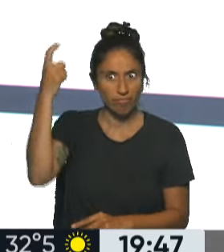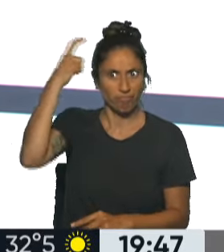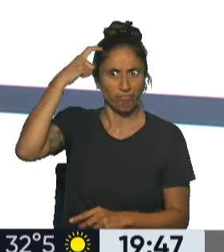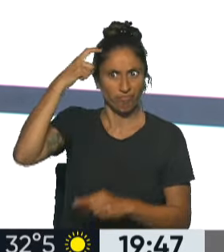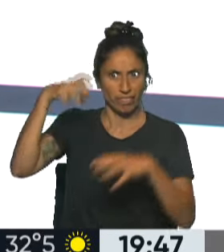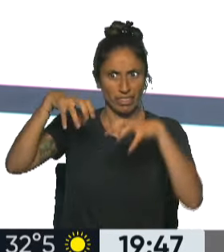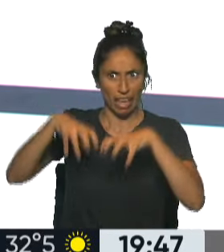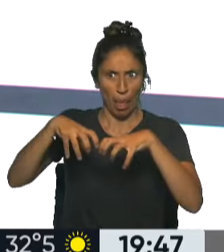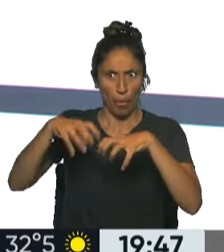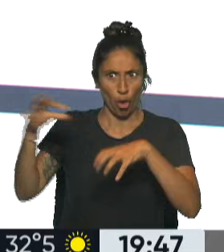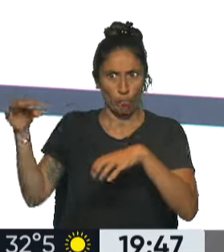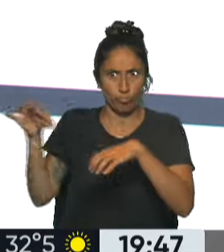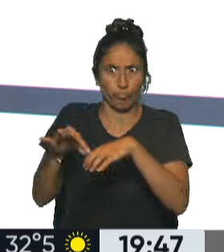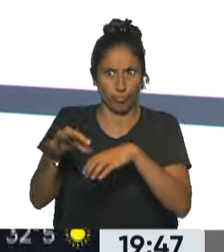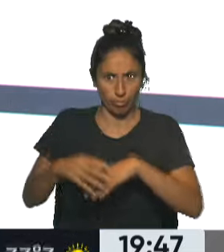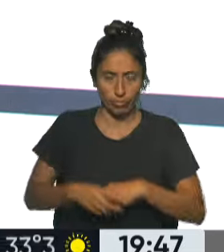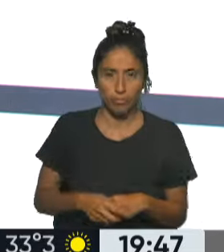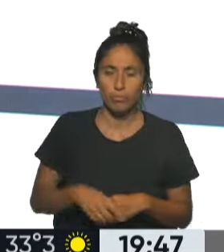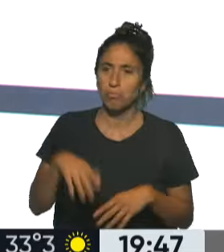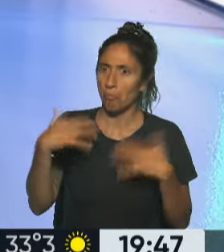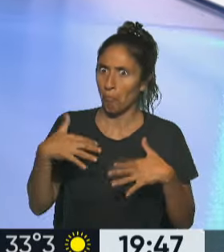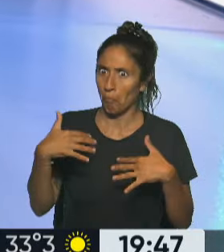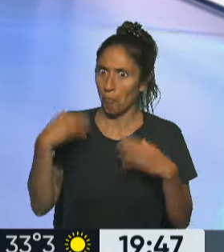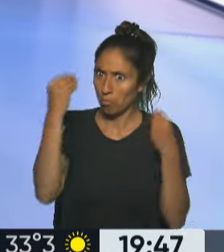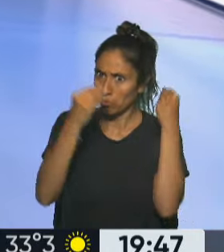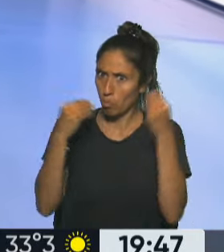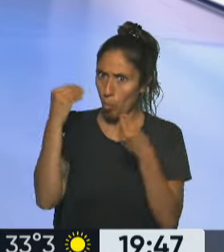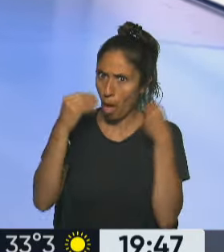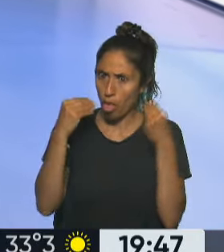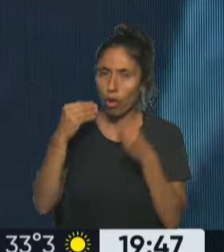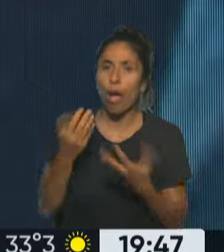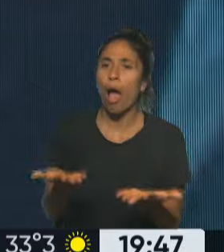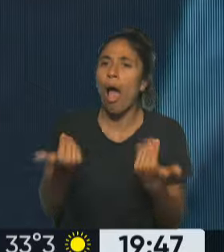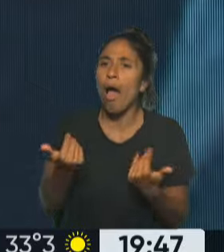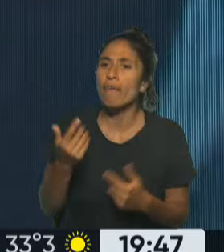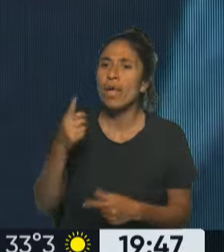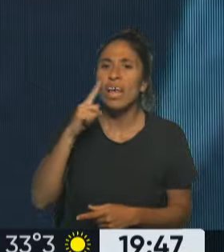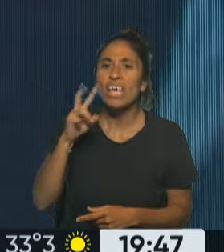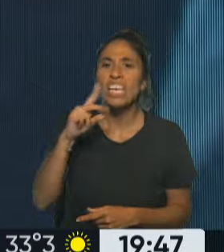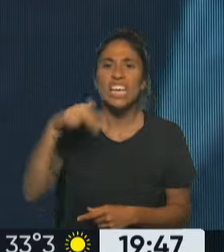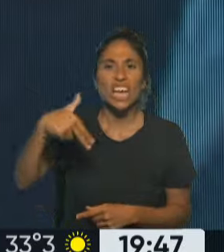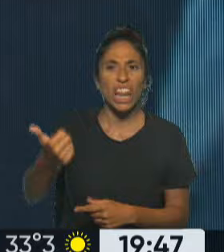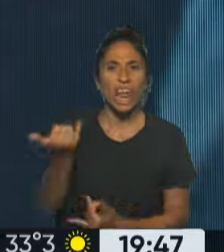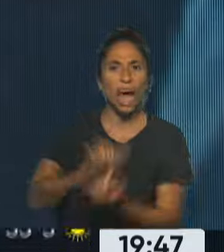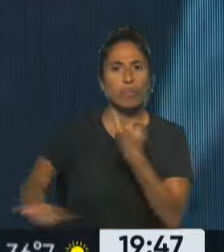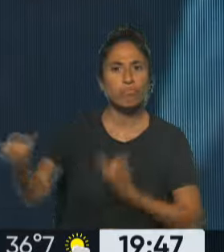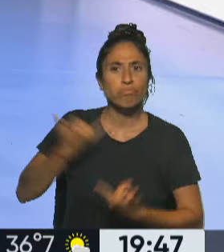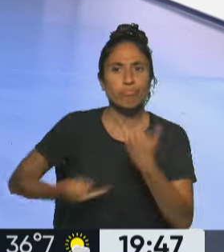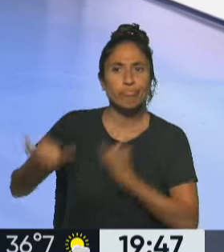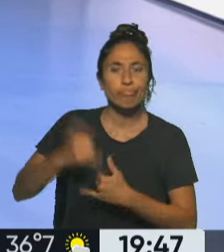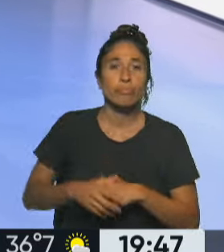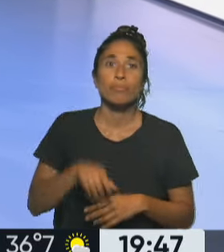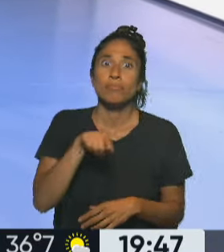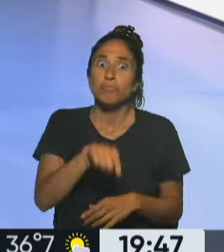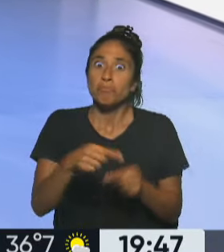preocupa Qué pasó con elon Mask y con este chip cerebral Irina cómo estás Hola buenas tardes si se trata de elon Mask y de un chip cerebral que